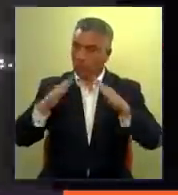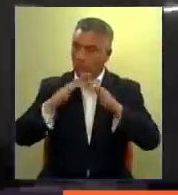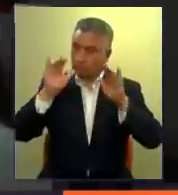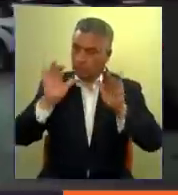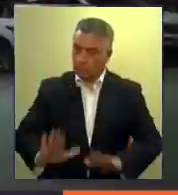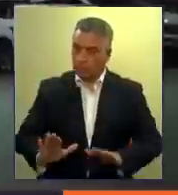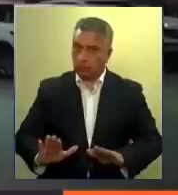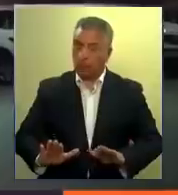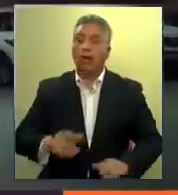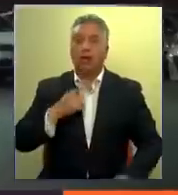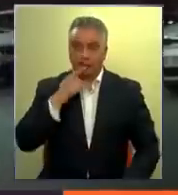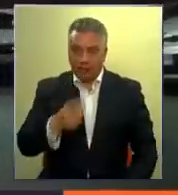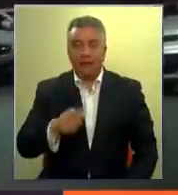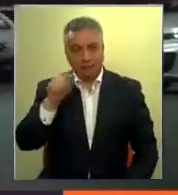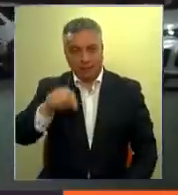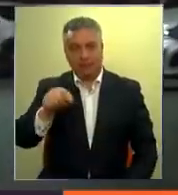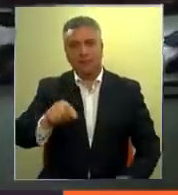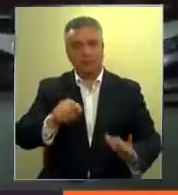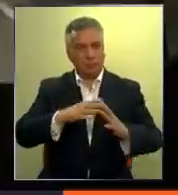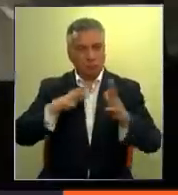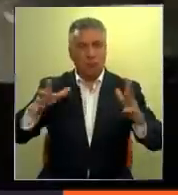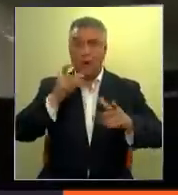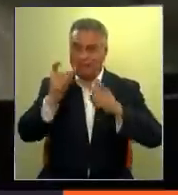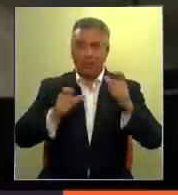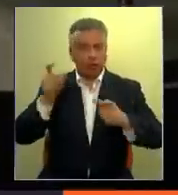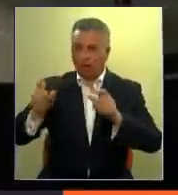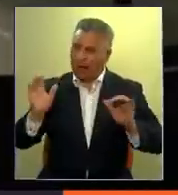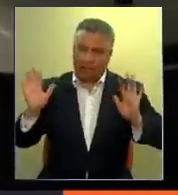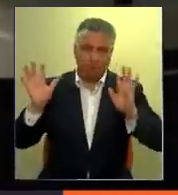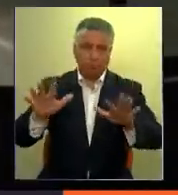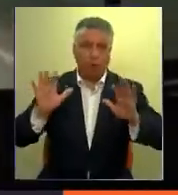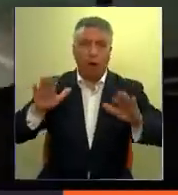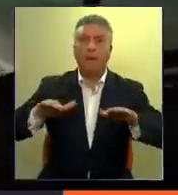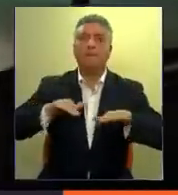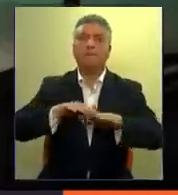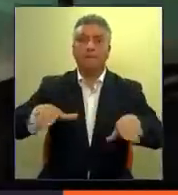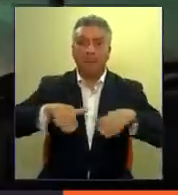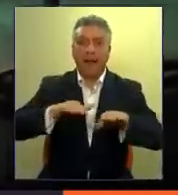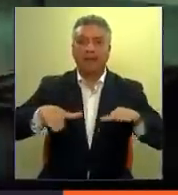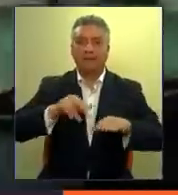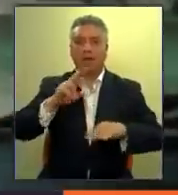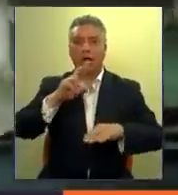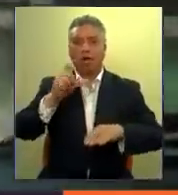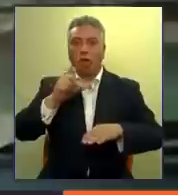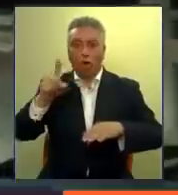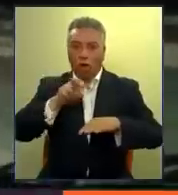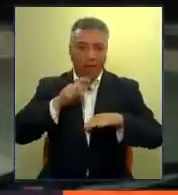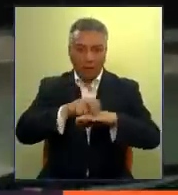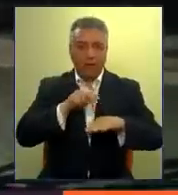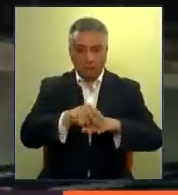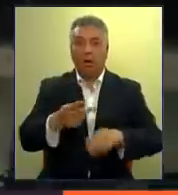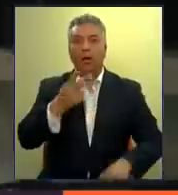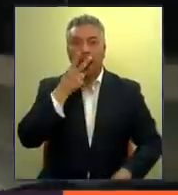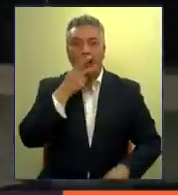de personas suelen reunirse en las playas y roqueríos. Vamos hacia la playa Las